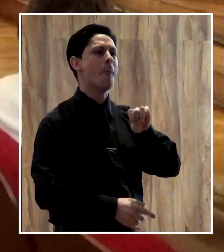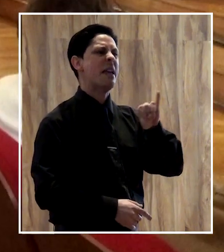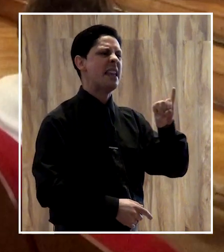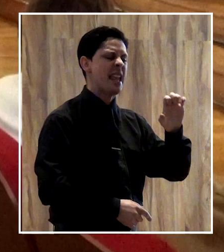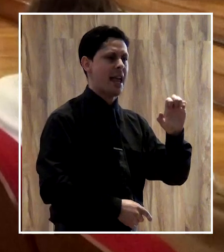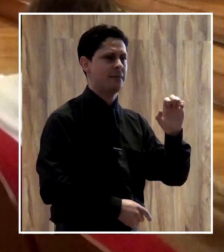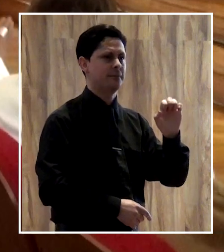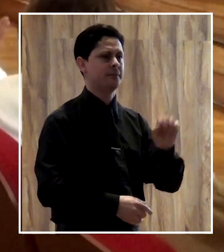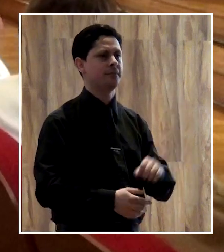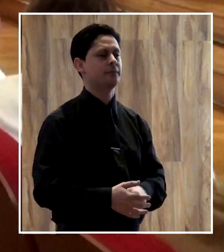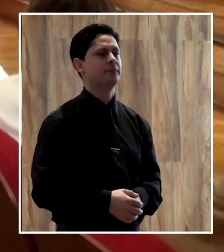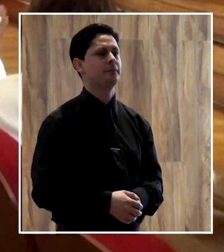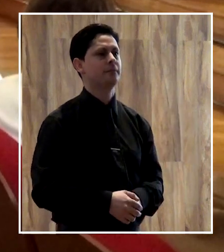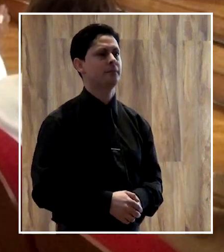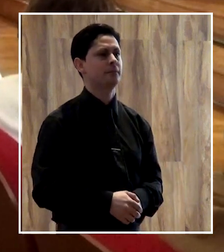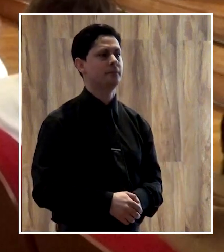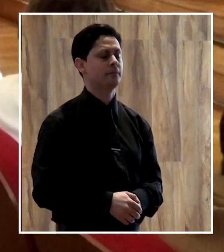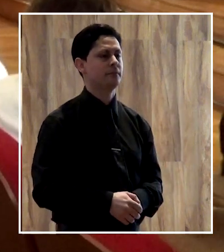PIE.